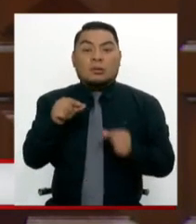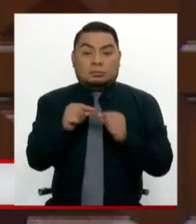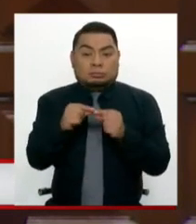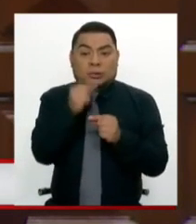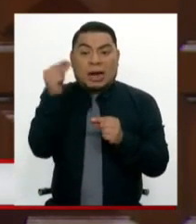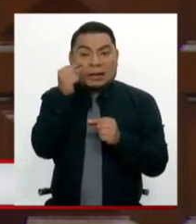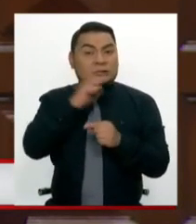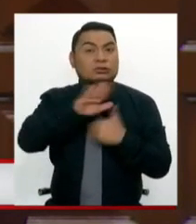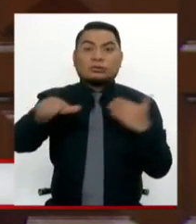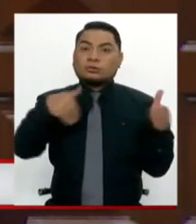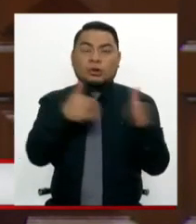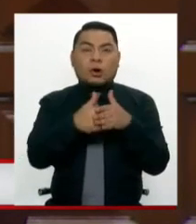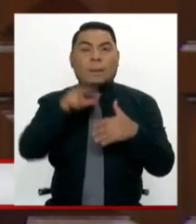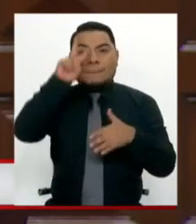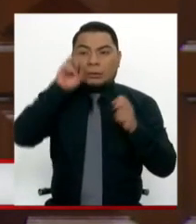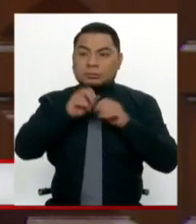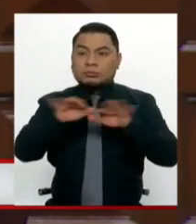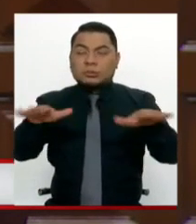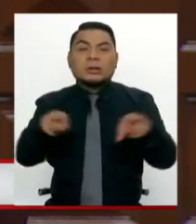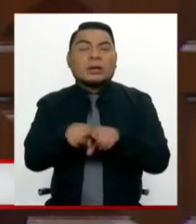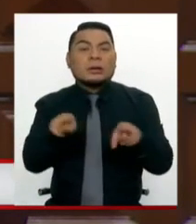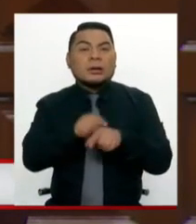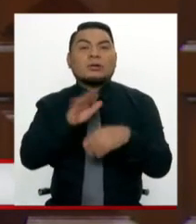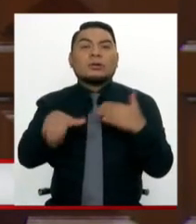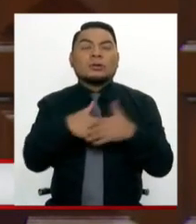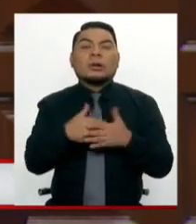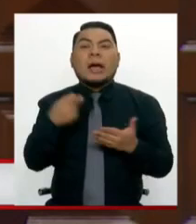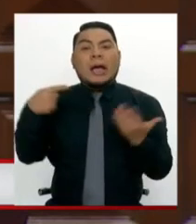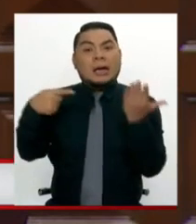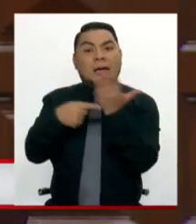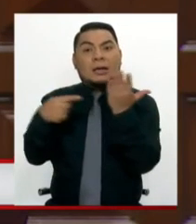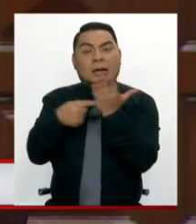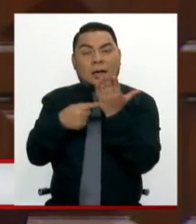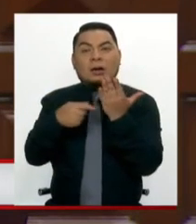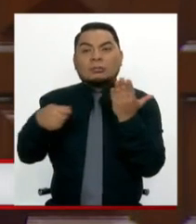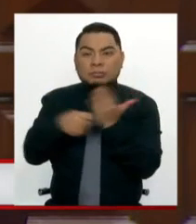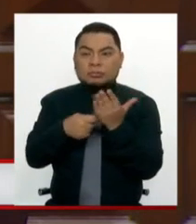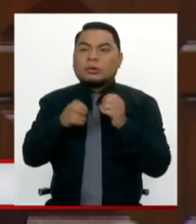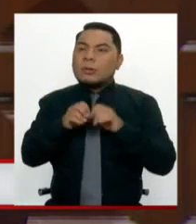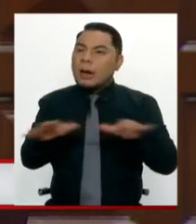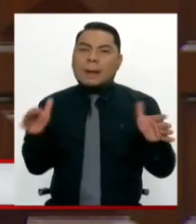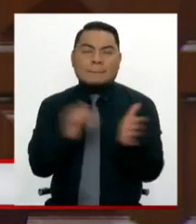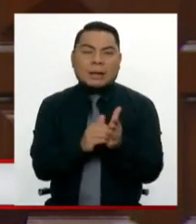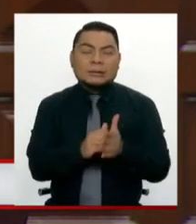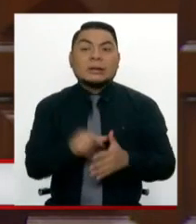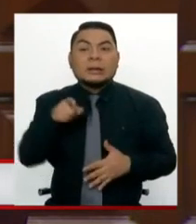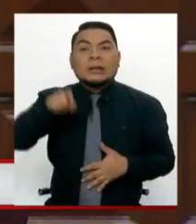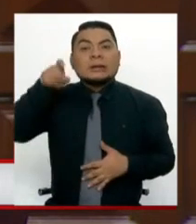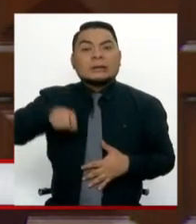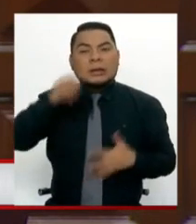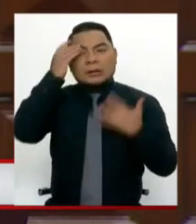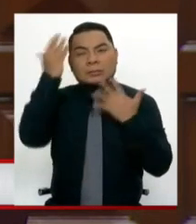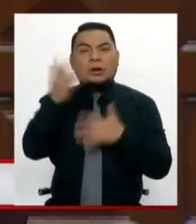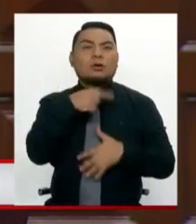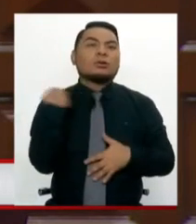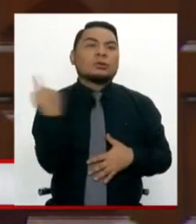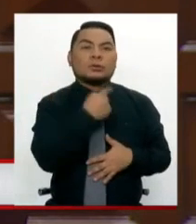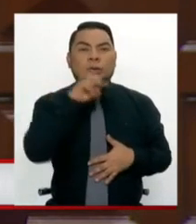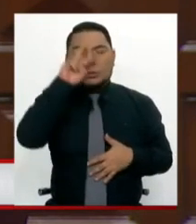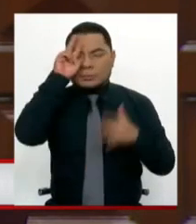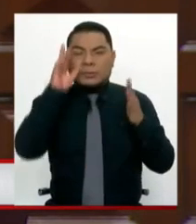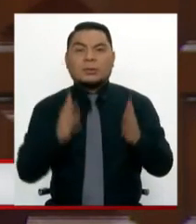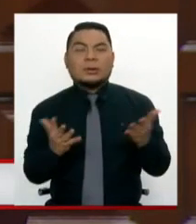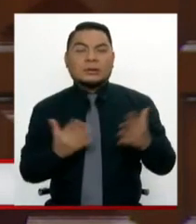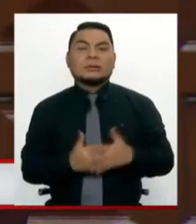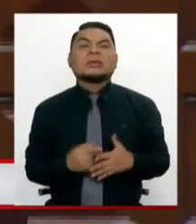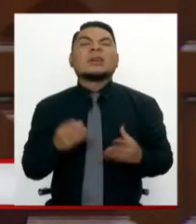Masificación del gas e incremento de la cobertura eléctrica rural. Una necesidad y esperanza de todos los peruanos y